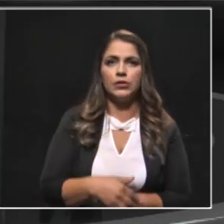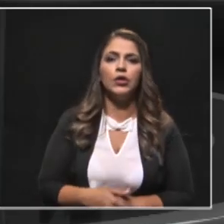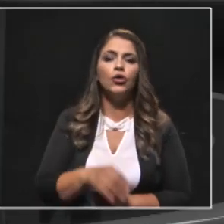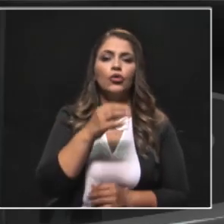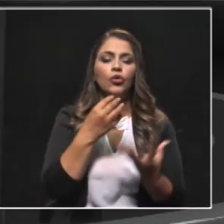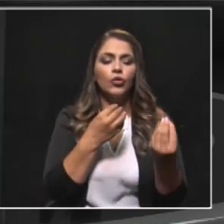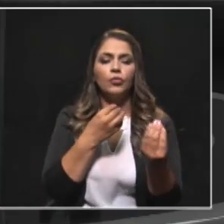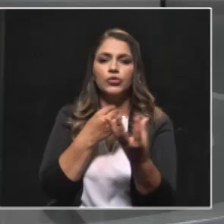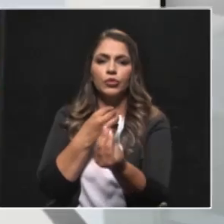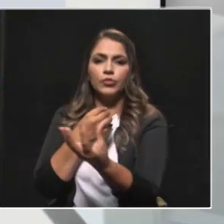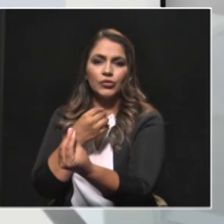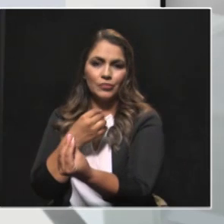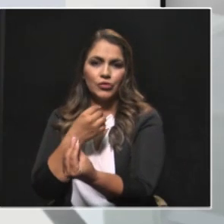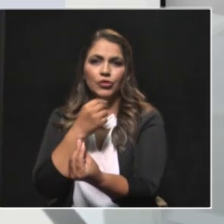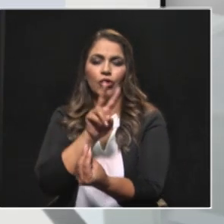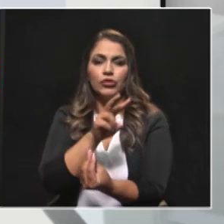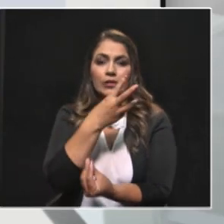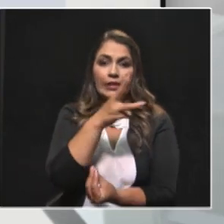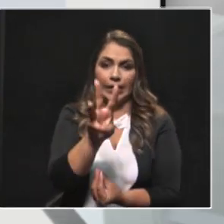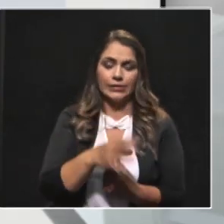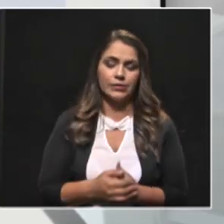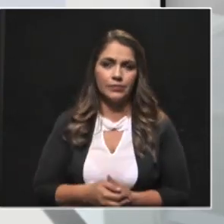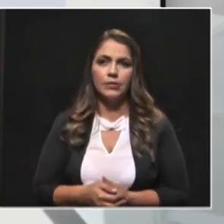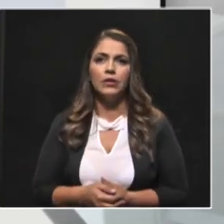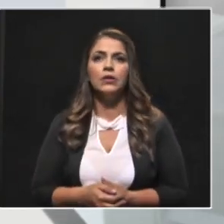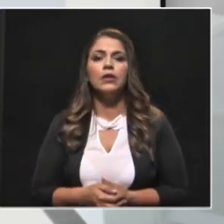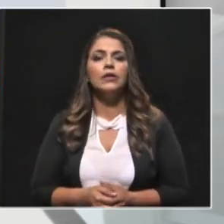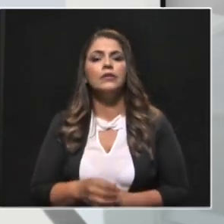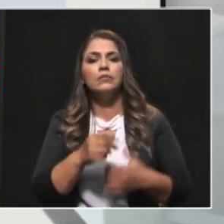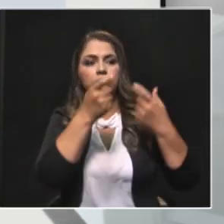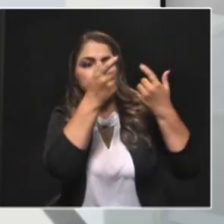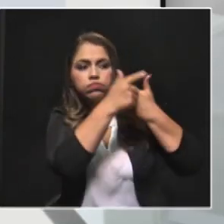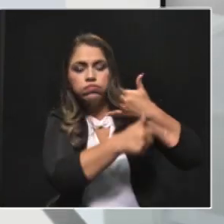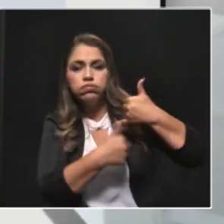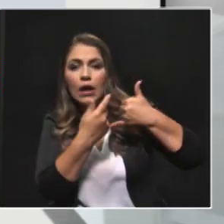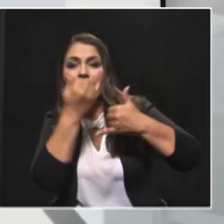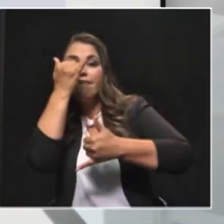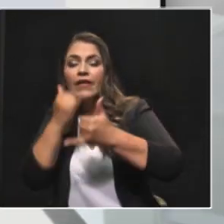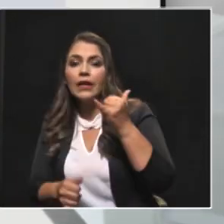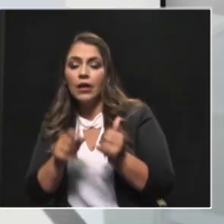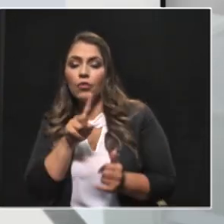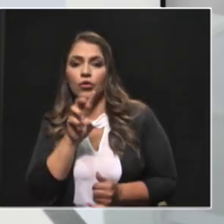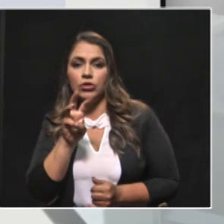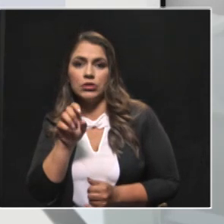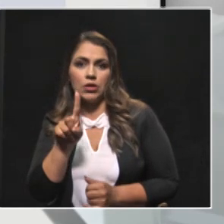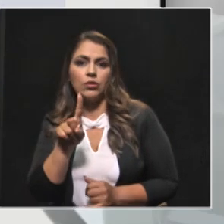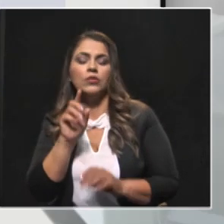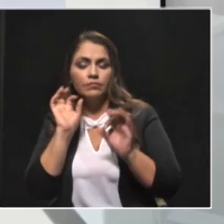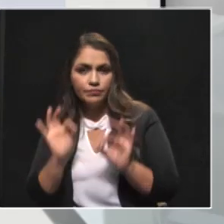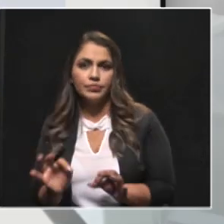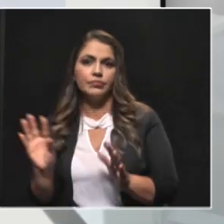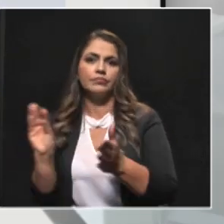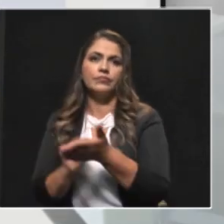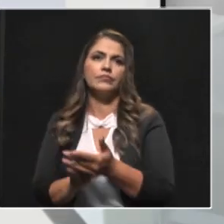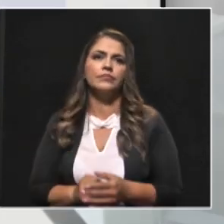213 grupos en todo el país y al final quedaron 181 aprobados. 181 pudieron llegar al tarjetón